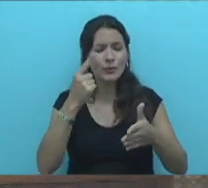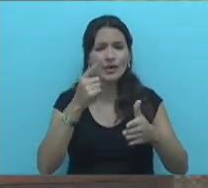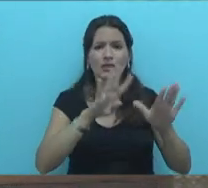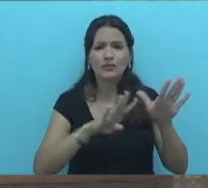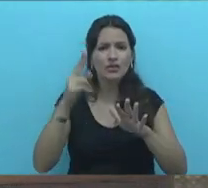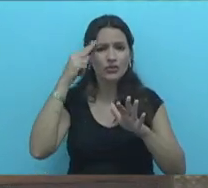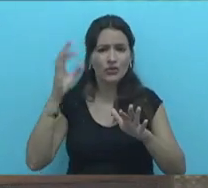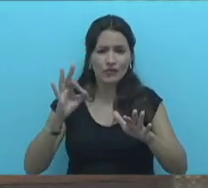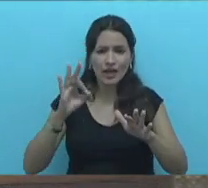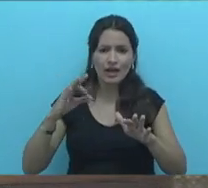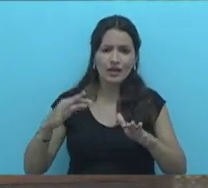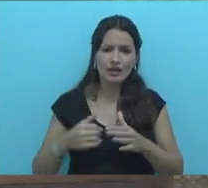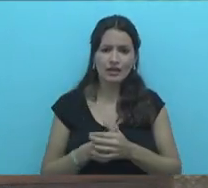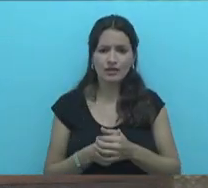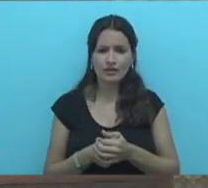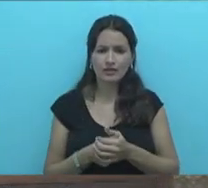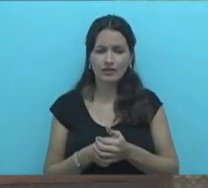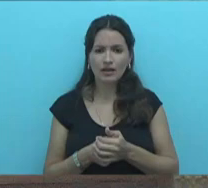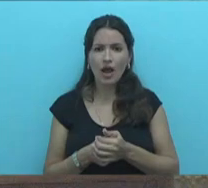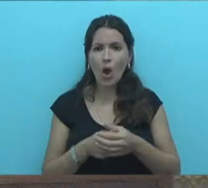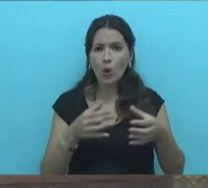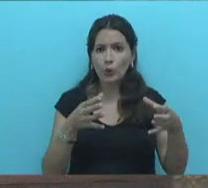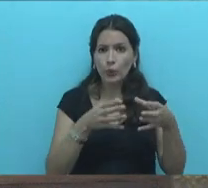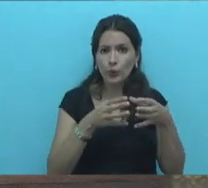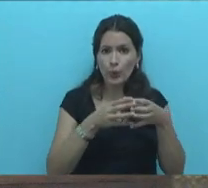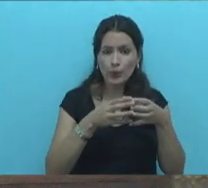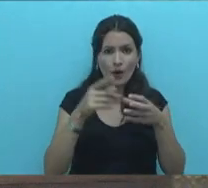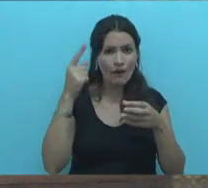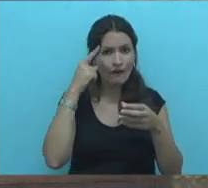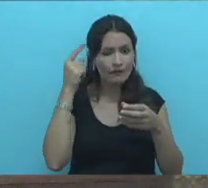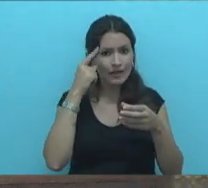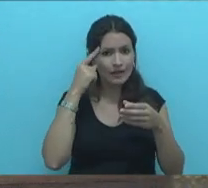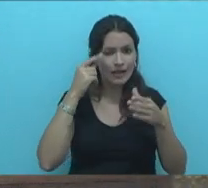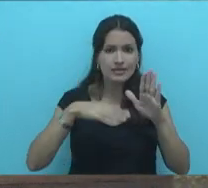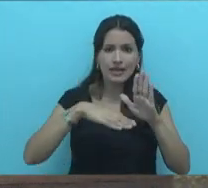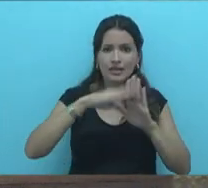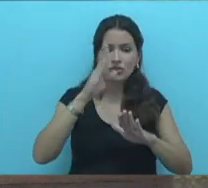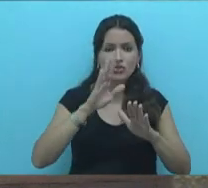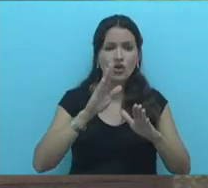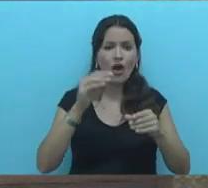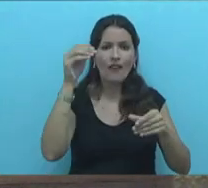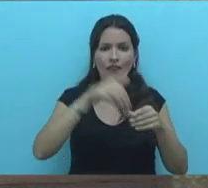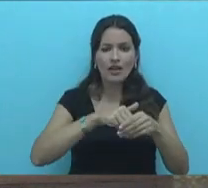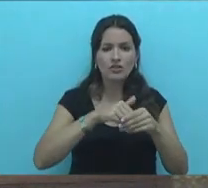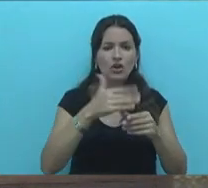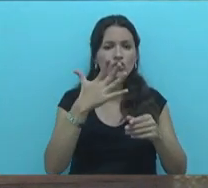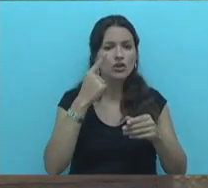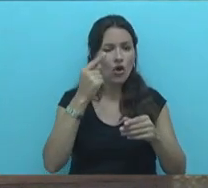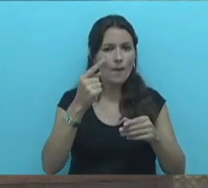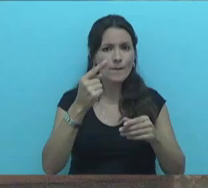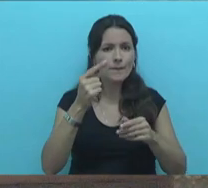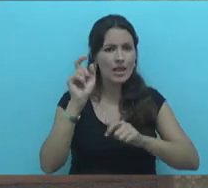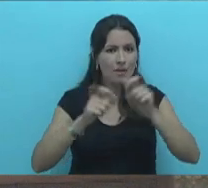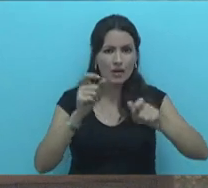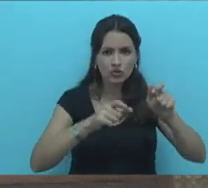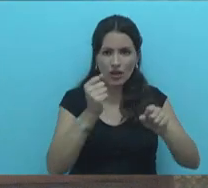inteligencia crecieron hasta 5.000 integrantes. Cuando el kirchnerismo se va, había 2.500 integrantes de esos